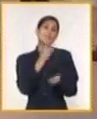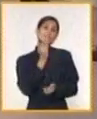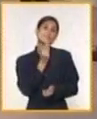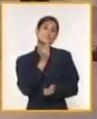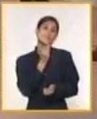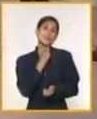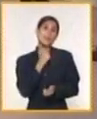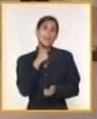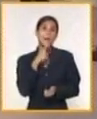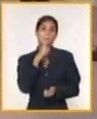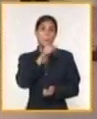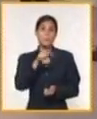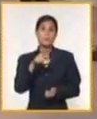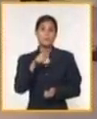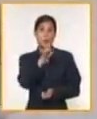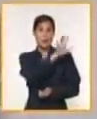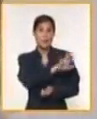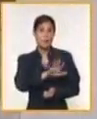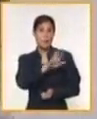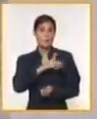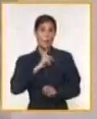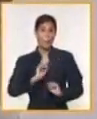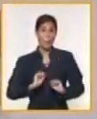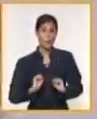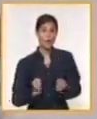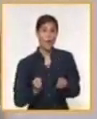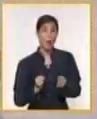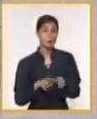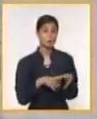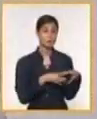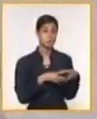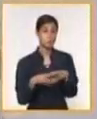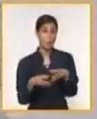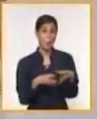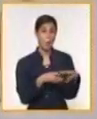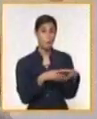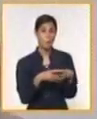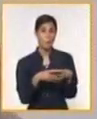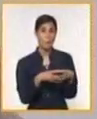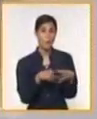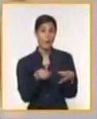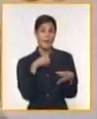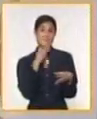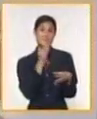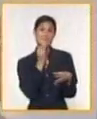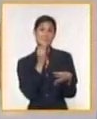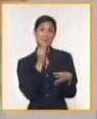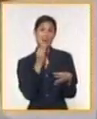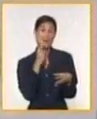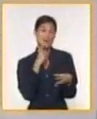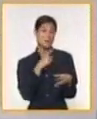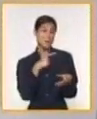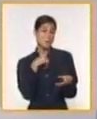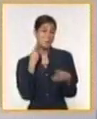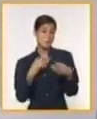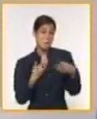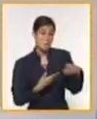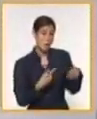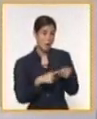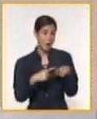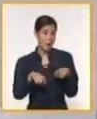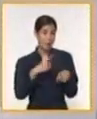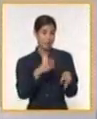de europeos por la fuerza, porque además entraron tirando y siguen matando gente. María Elena